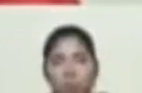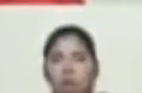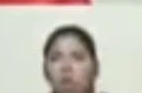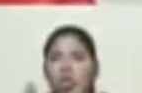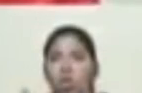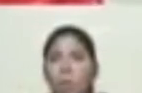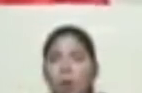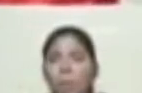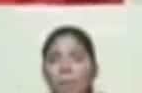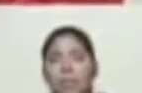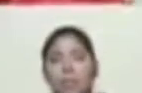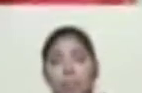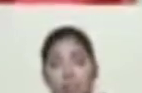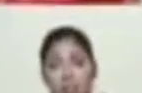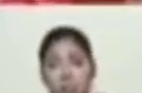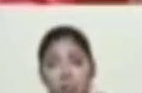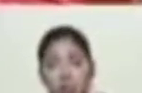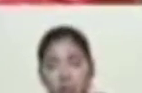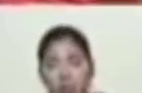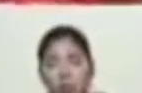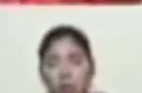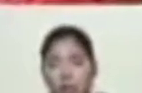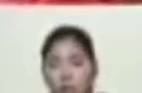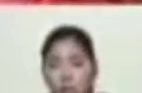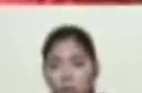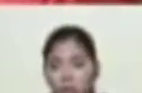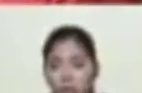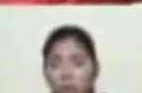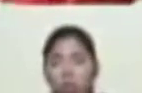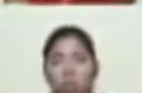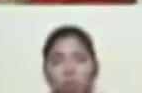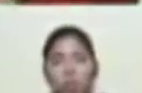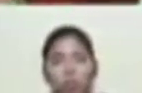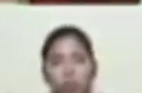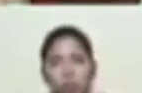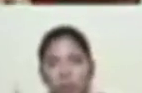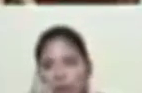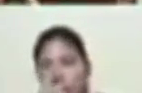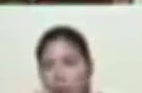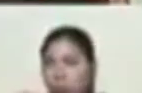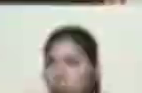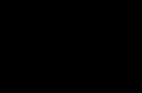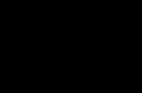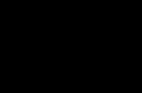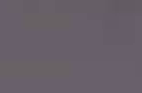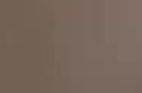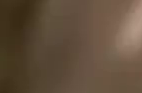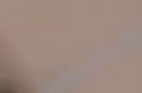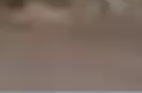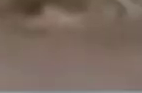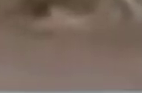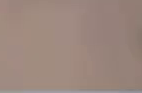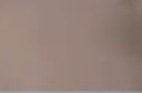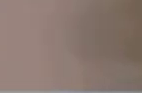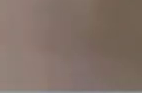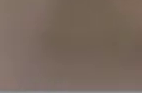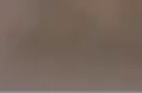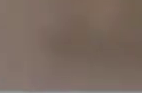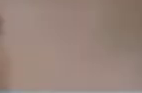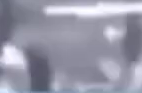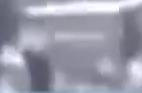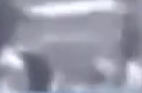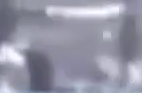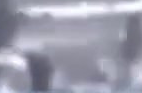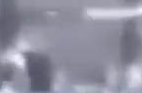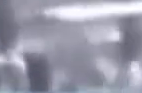de Miraflores para derrocar definitivamente a todo este régimen y sacarlo del poder en Venezuela. Por otra parte, la Interpol también se ha pronunciado y ha confirmado su apoyo a Estados